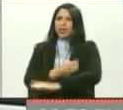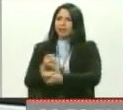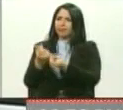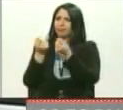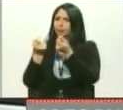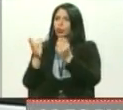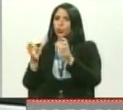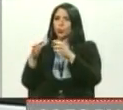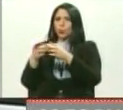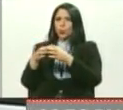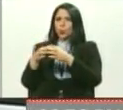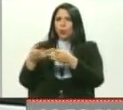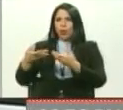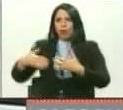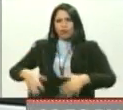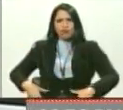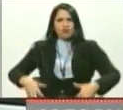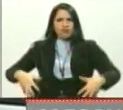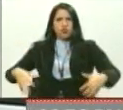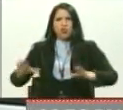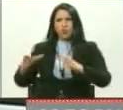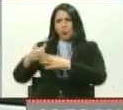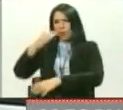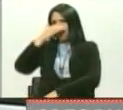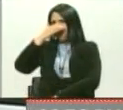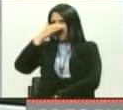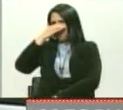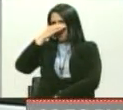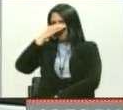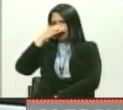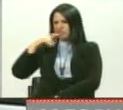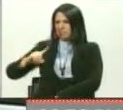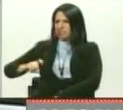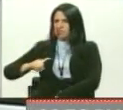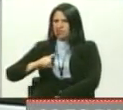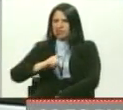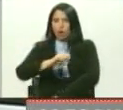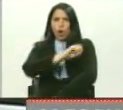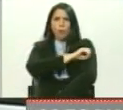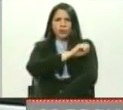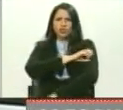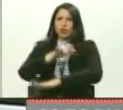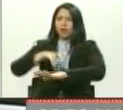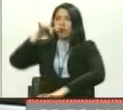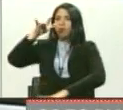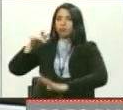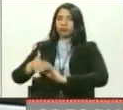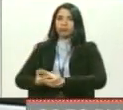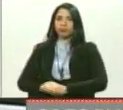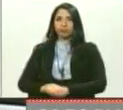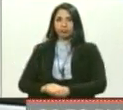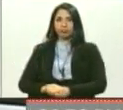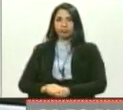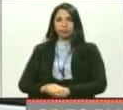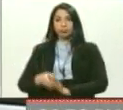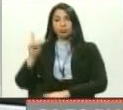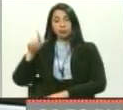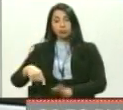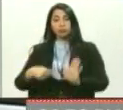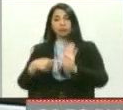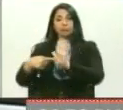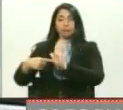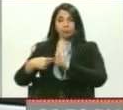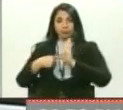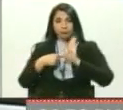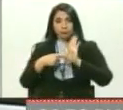grupo enriquecido de fascistas, de parásitos de la derecha extremista, también demostró